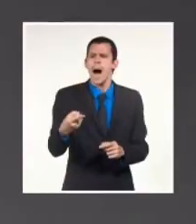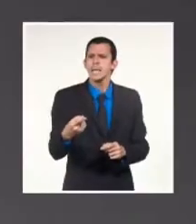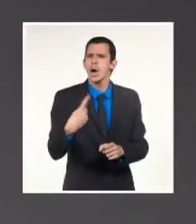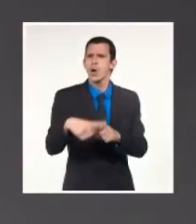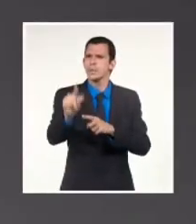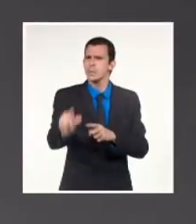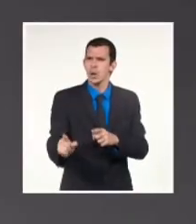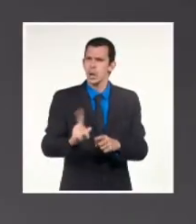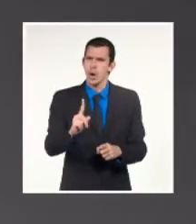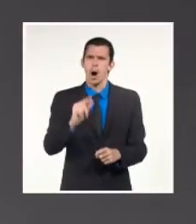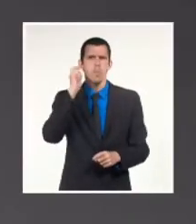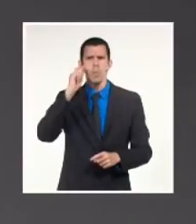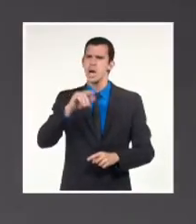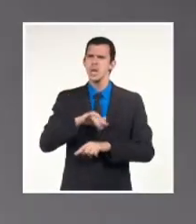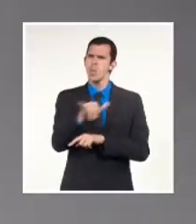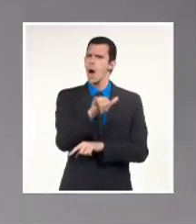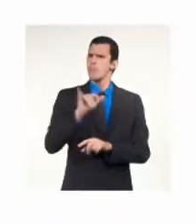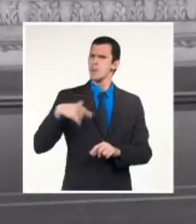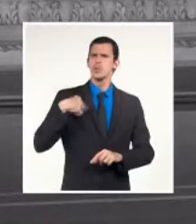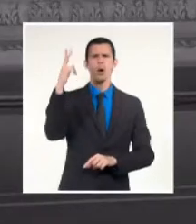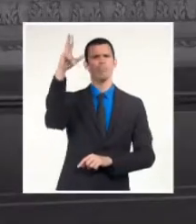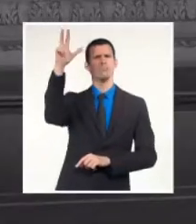morir.